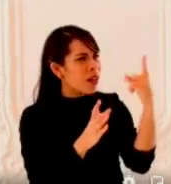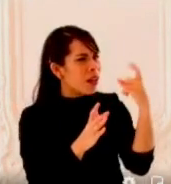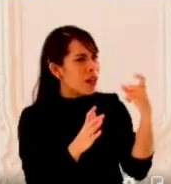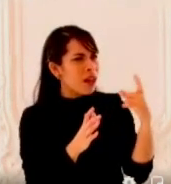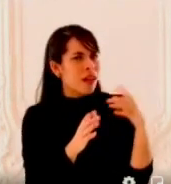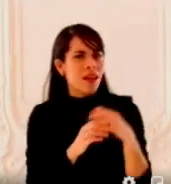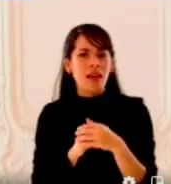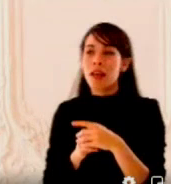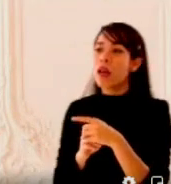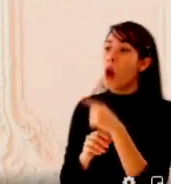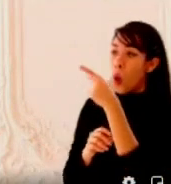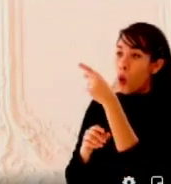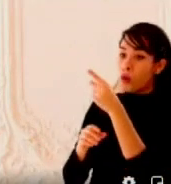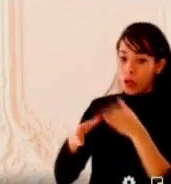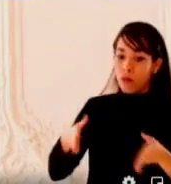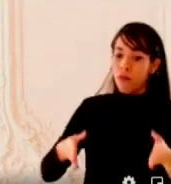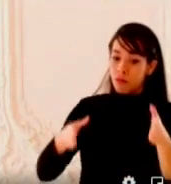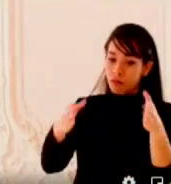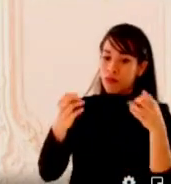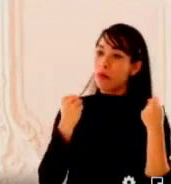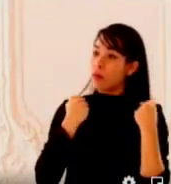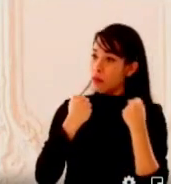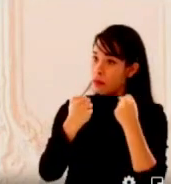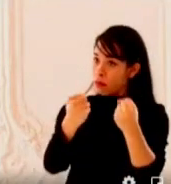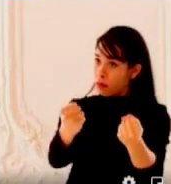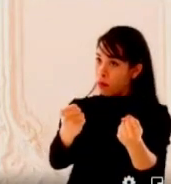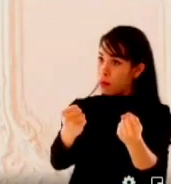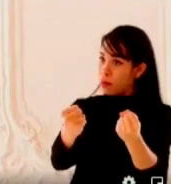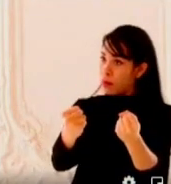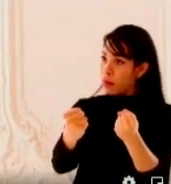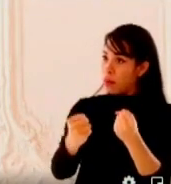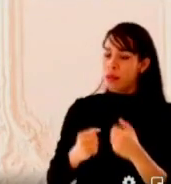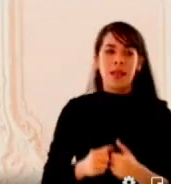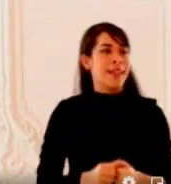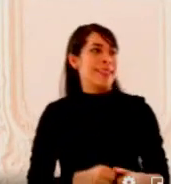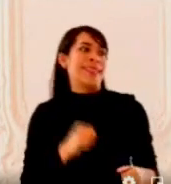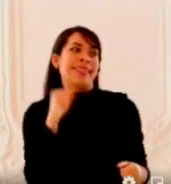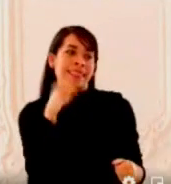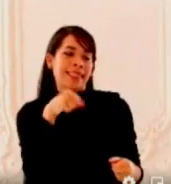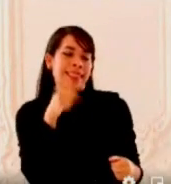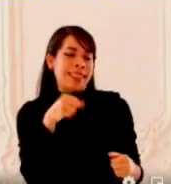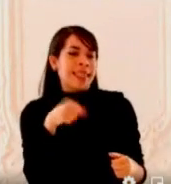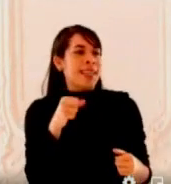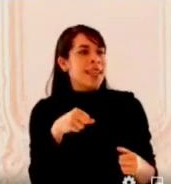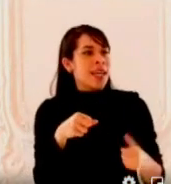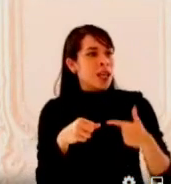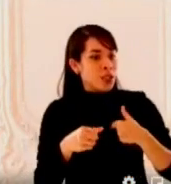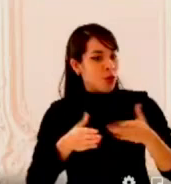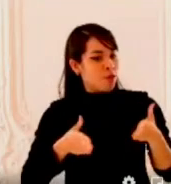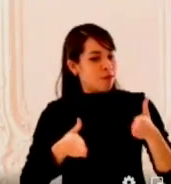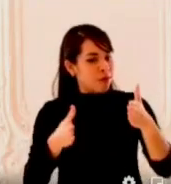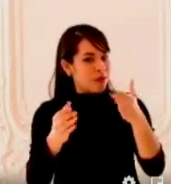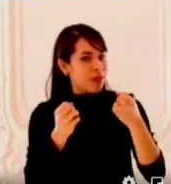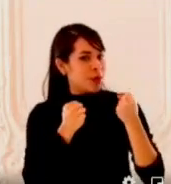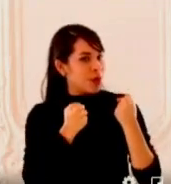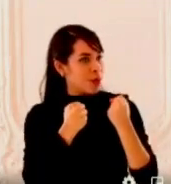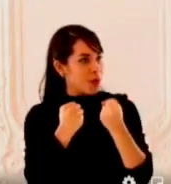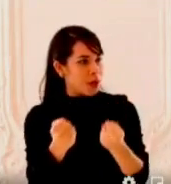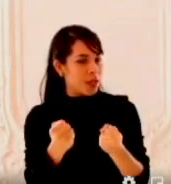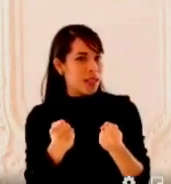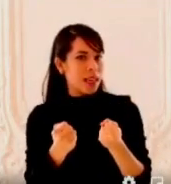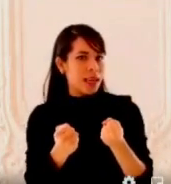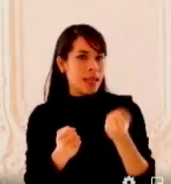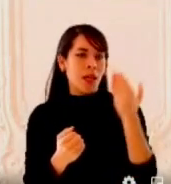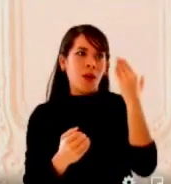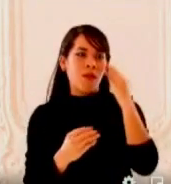Claro que sí, diariamente, ¿sí? Diariamente. Compartimos la misma frustración. Le puedo decir que cuando le di la información a mi familia de